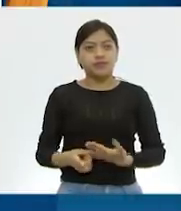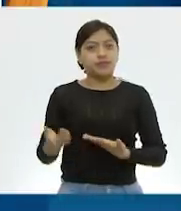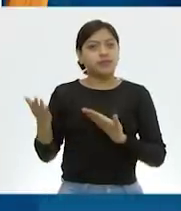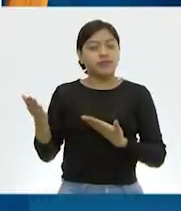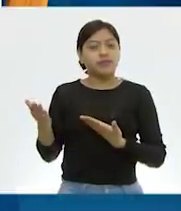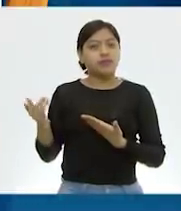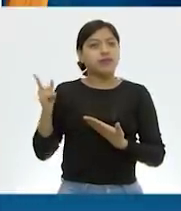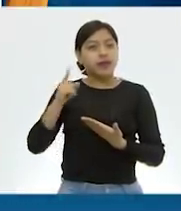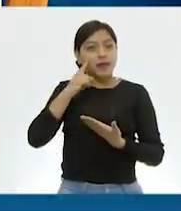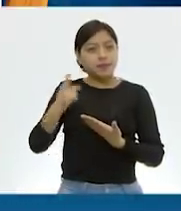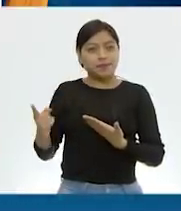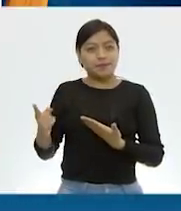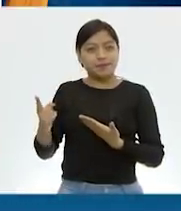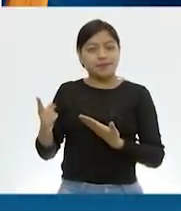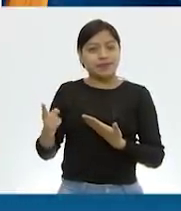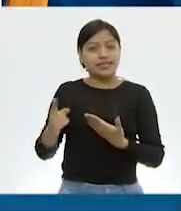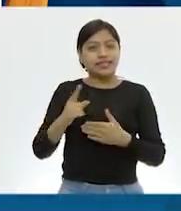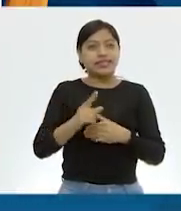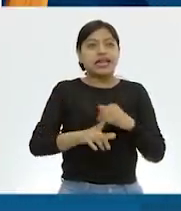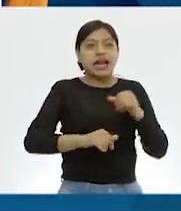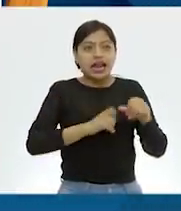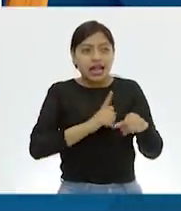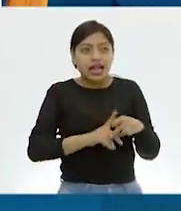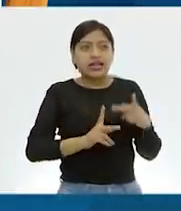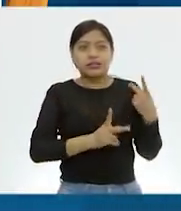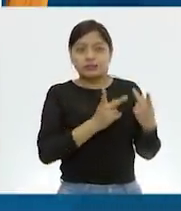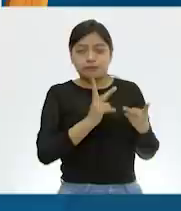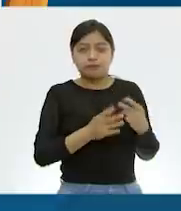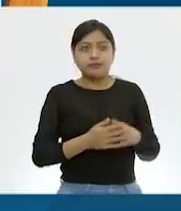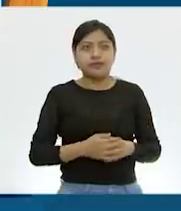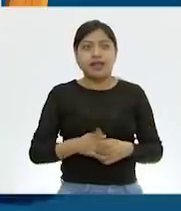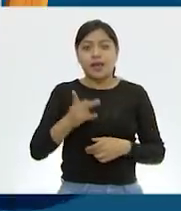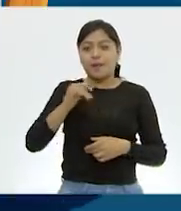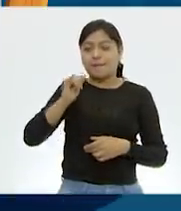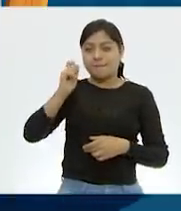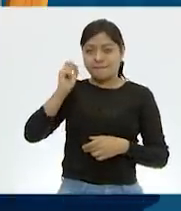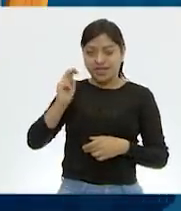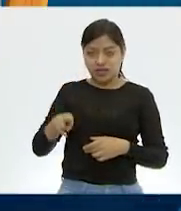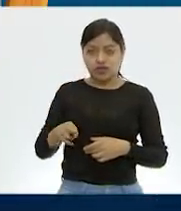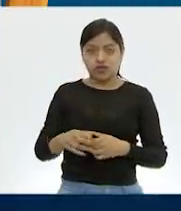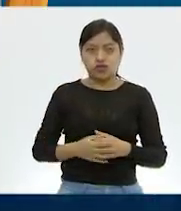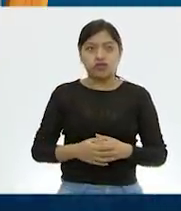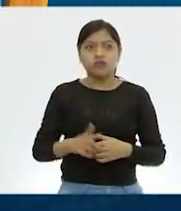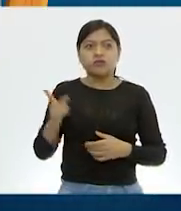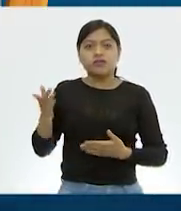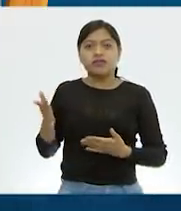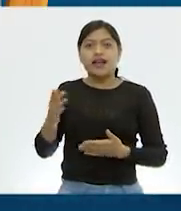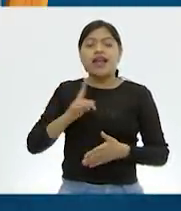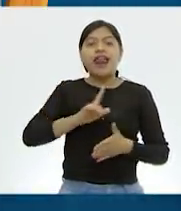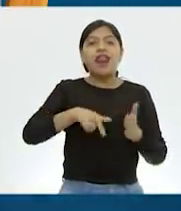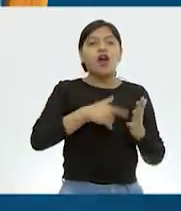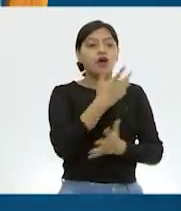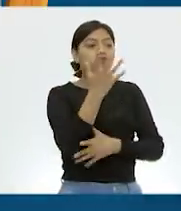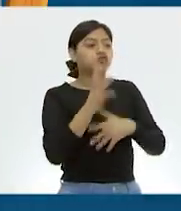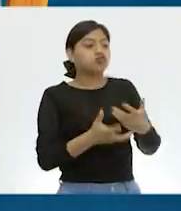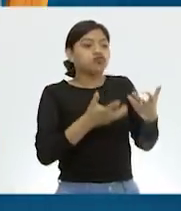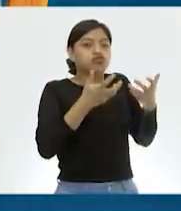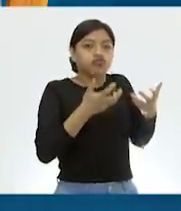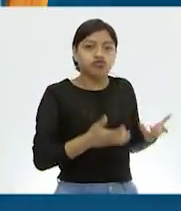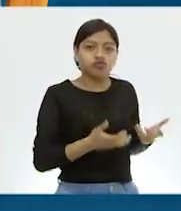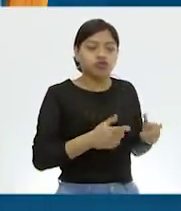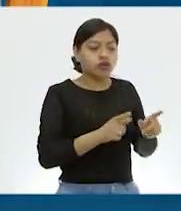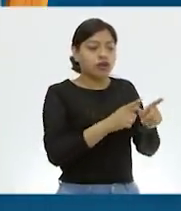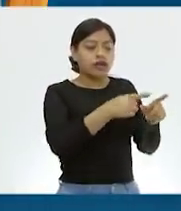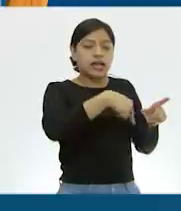Observamos en pantalla las siguientes especies invasoras. El pitón de Birmania. Habita en las junglas y pantanos.